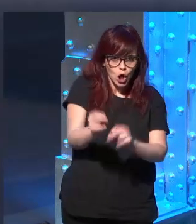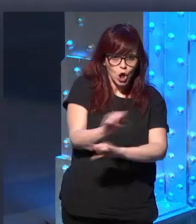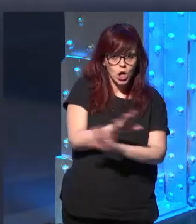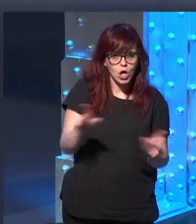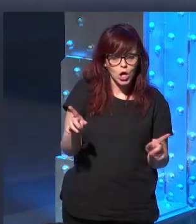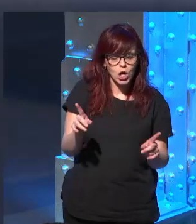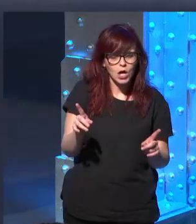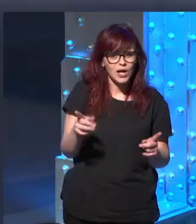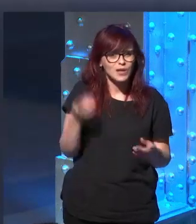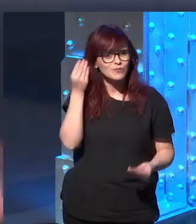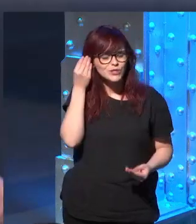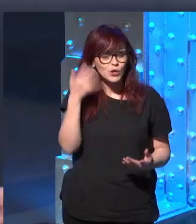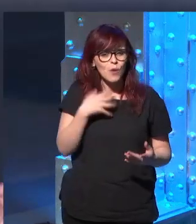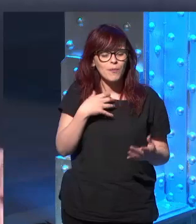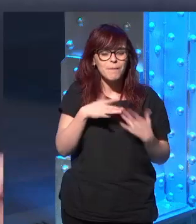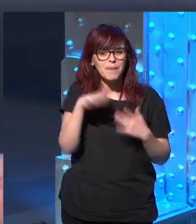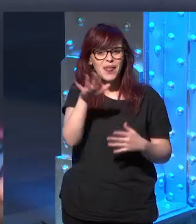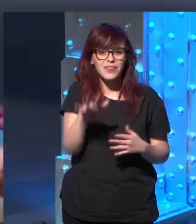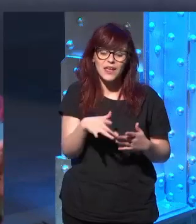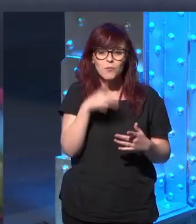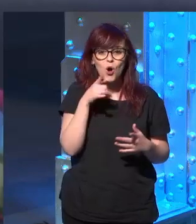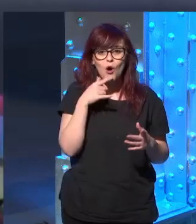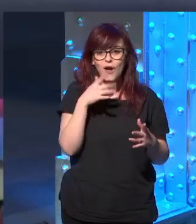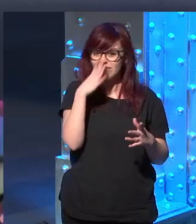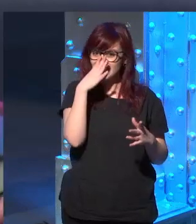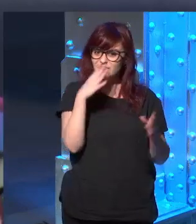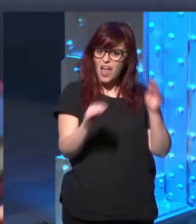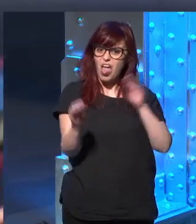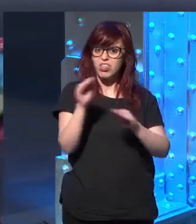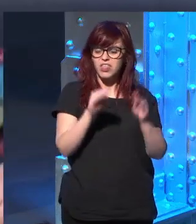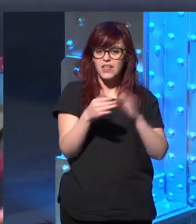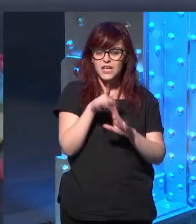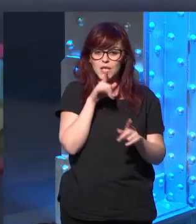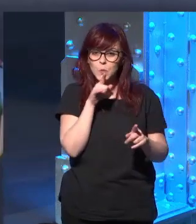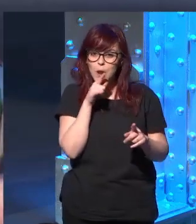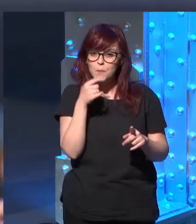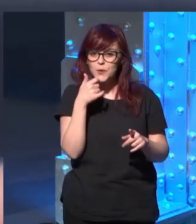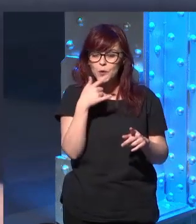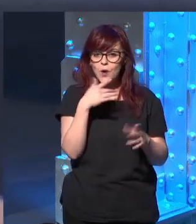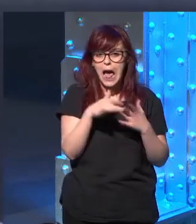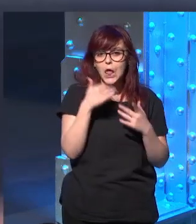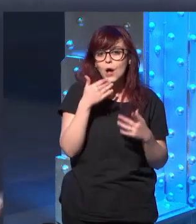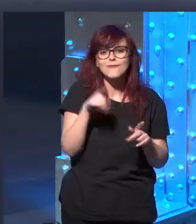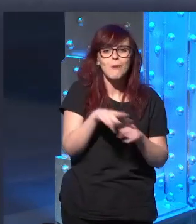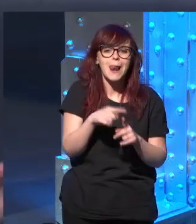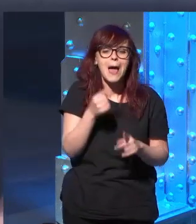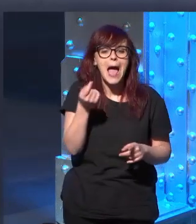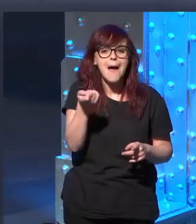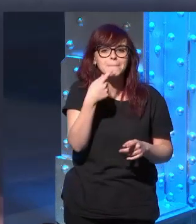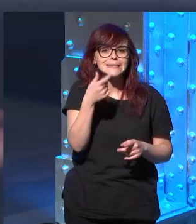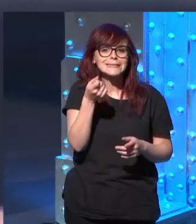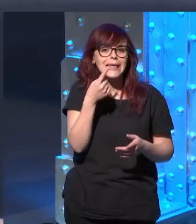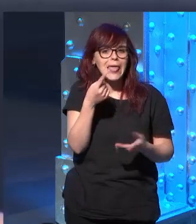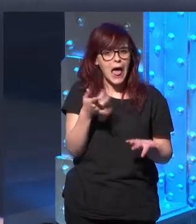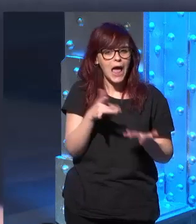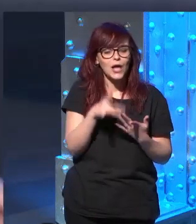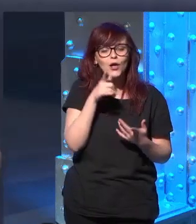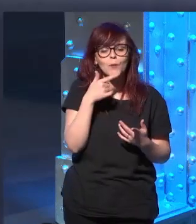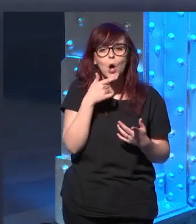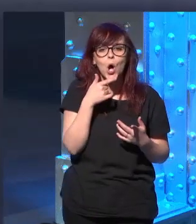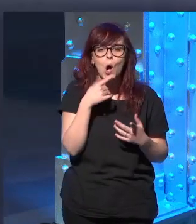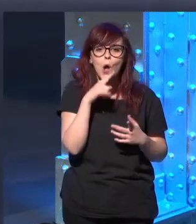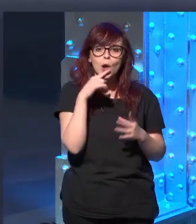O sea, es como que creo que lo que intentan es como, bueno, vamos a disfrazar esta píldora con un poco de miel y se la vamos a dar. No, hay que cambiar la píldora tiene que